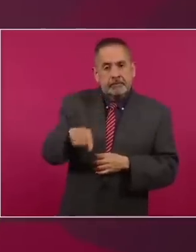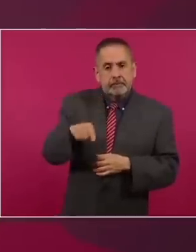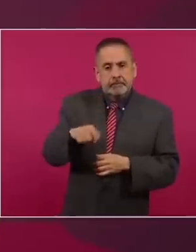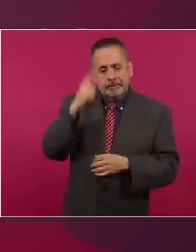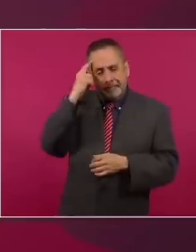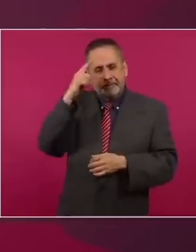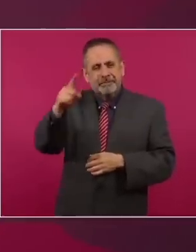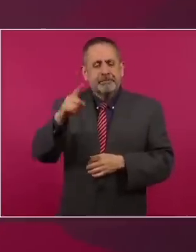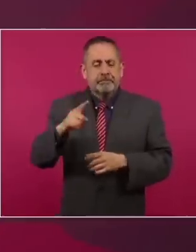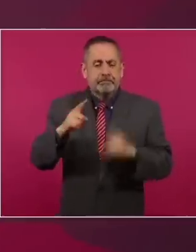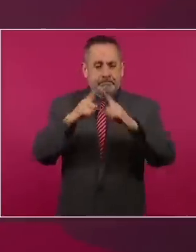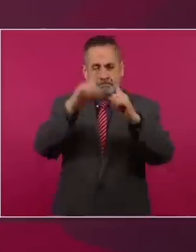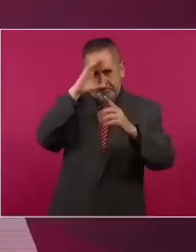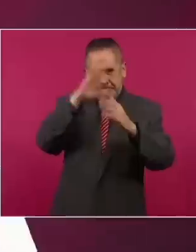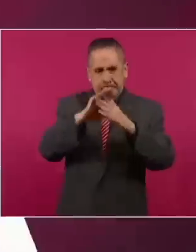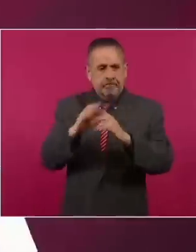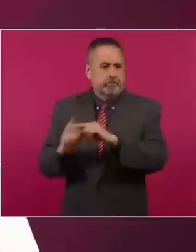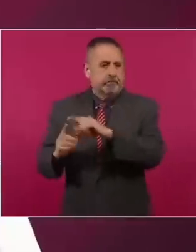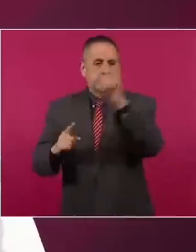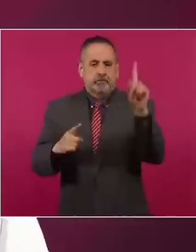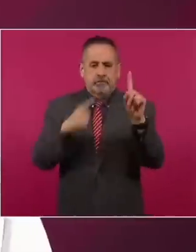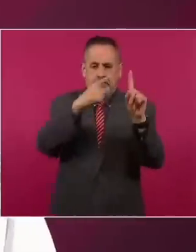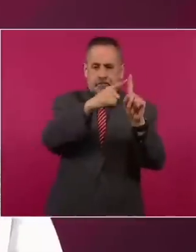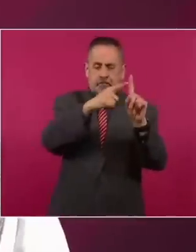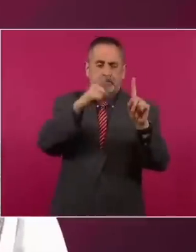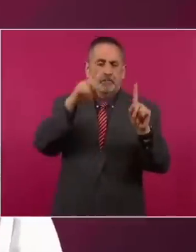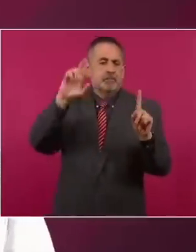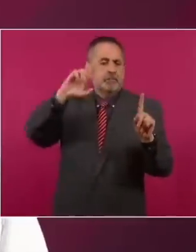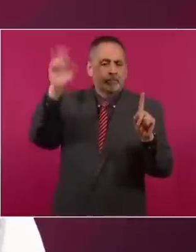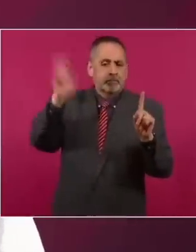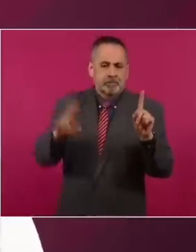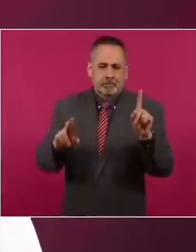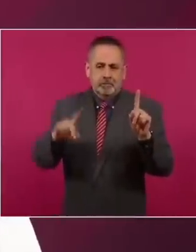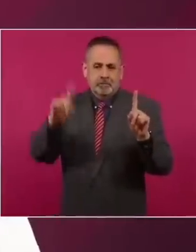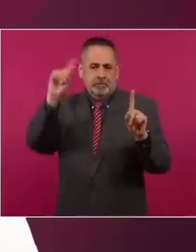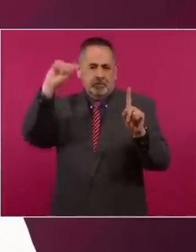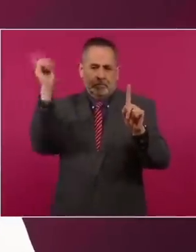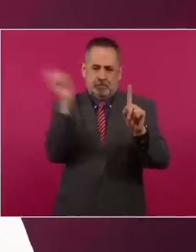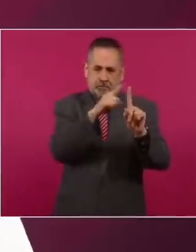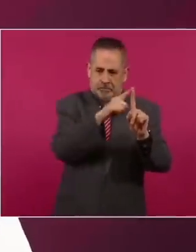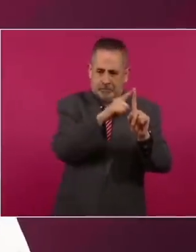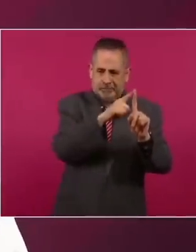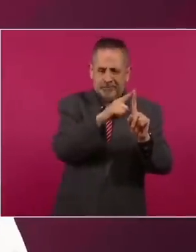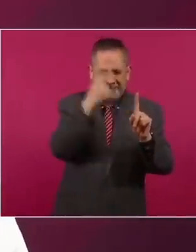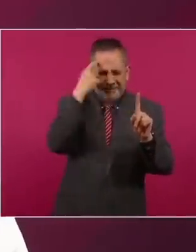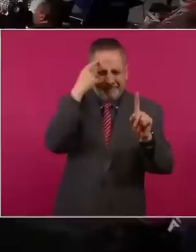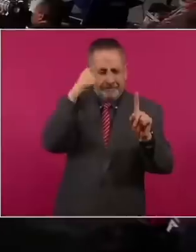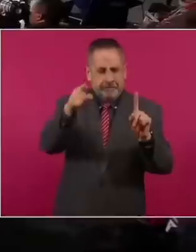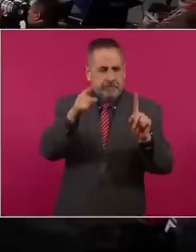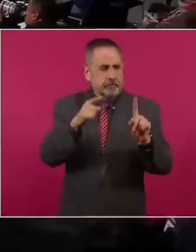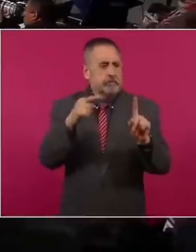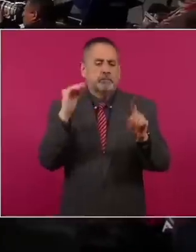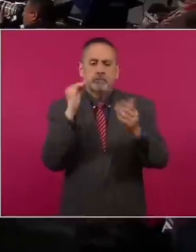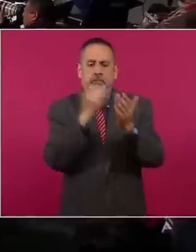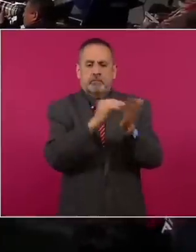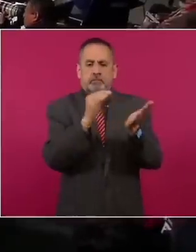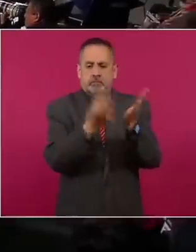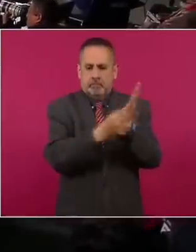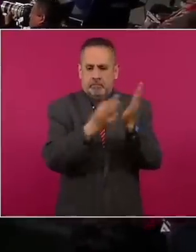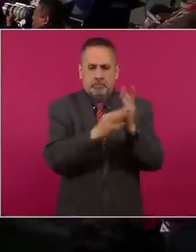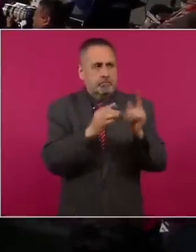de la catedral para protegerlo del golpe de un relámpago en una